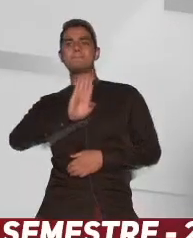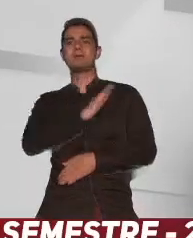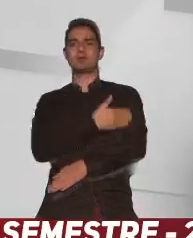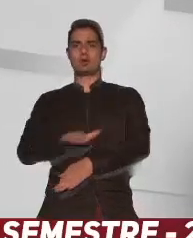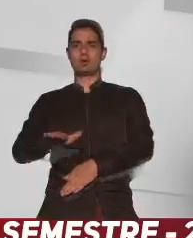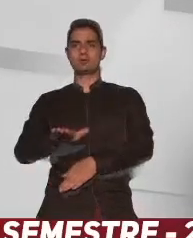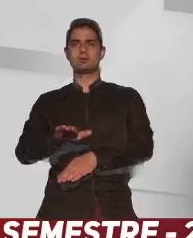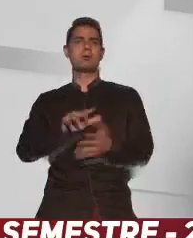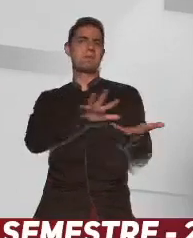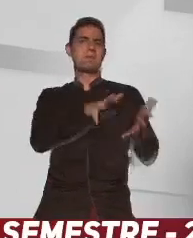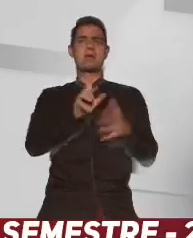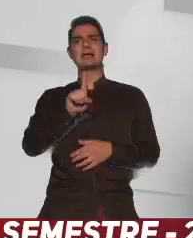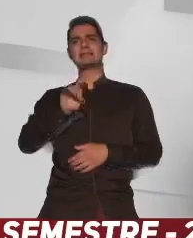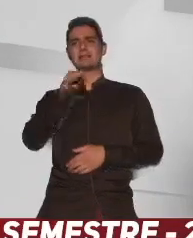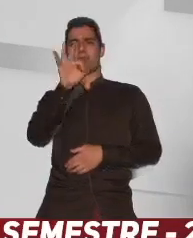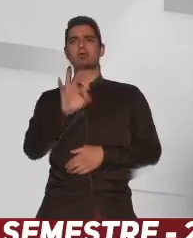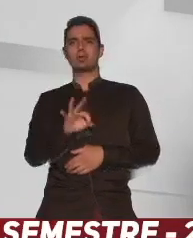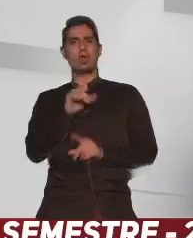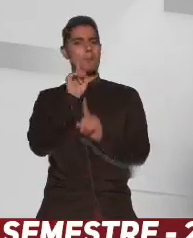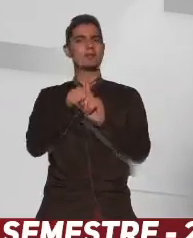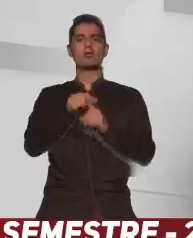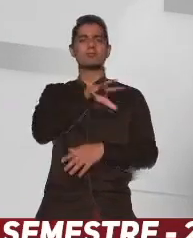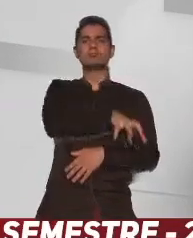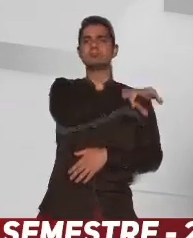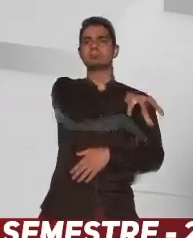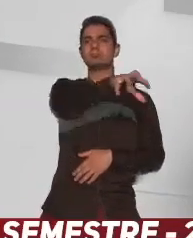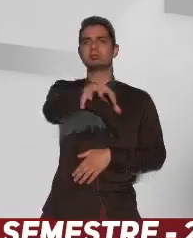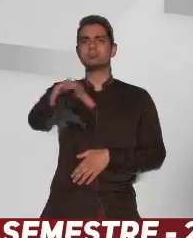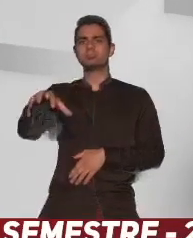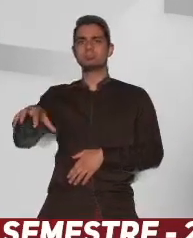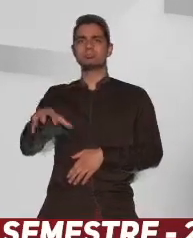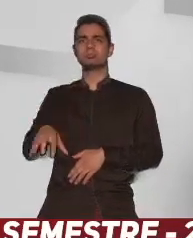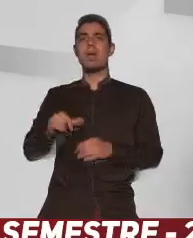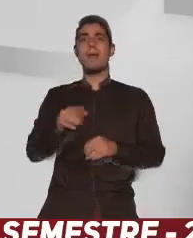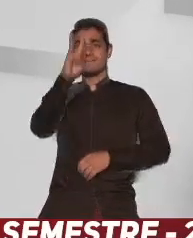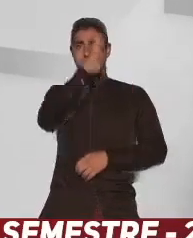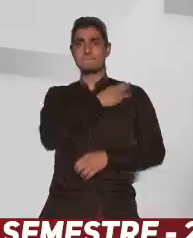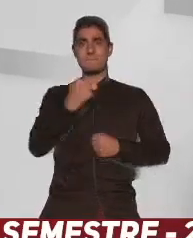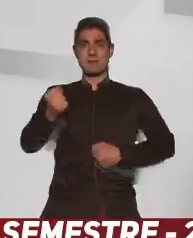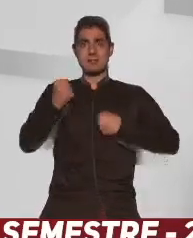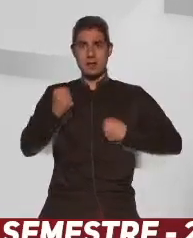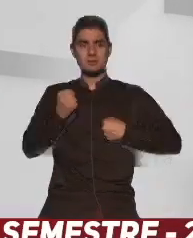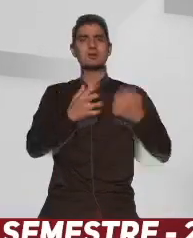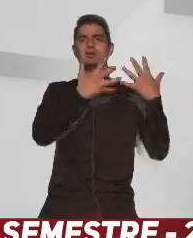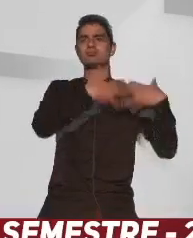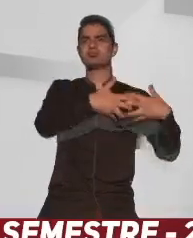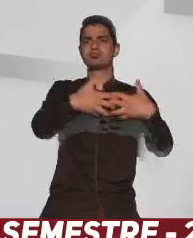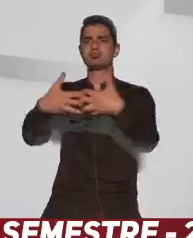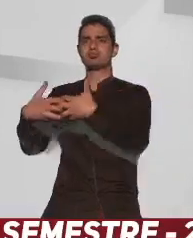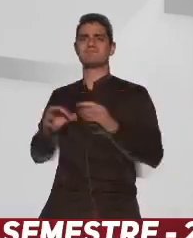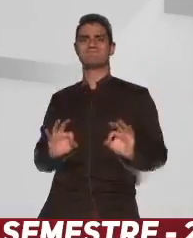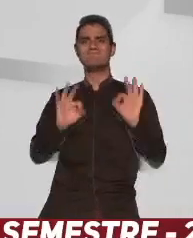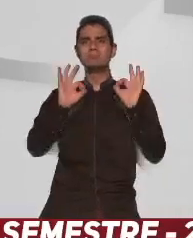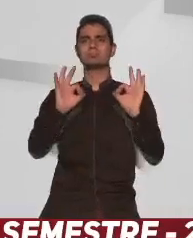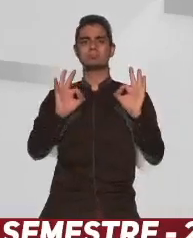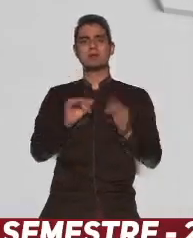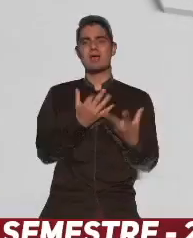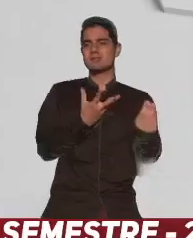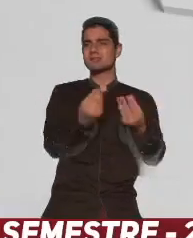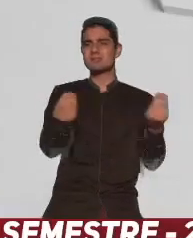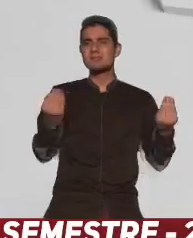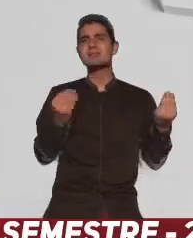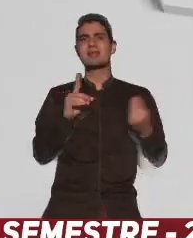de las unidades militares, 10 divisiones, 26 brigadas, 24 brigadas de apoyo y